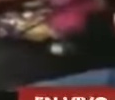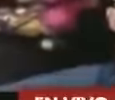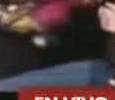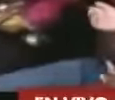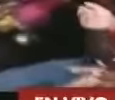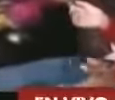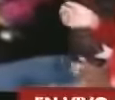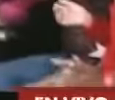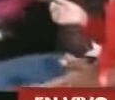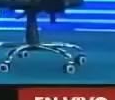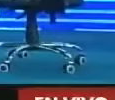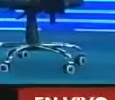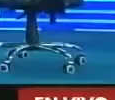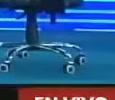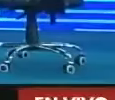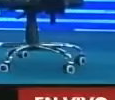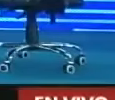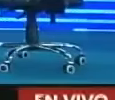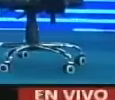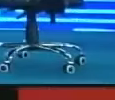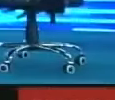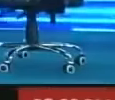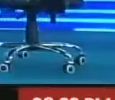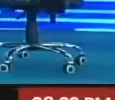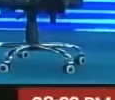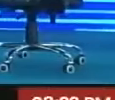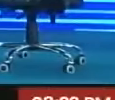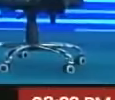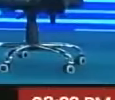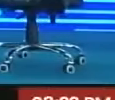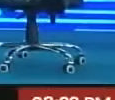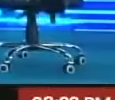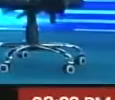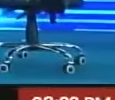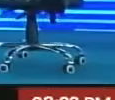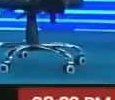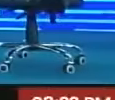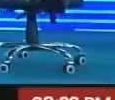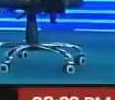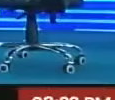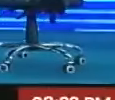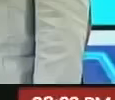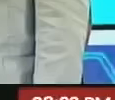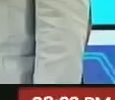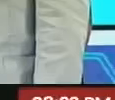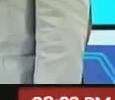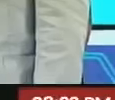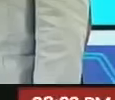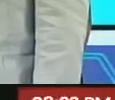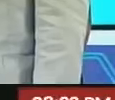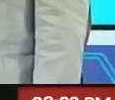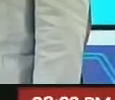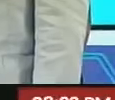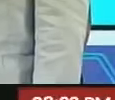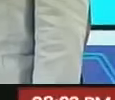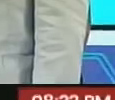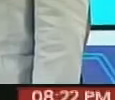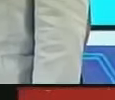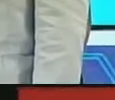Agradezco las reflexiones y espero que ustedes como periodistas